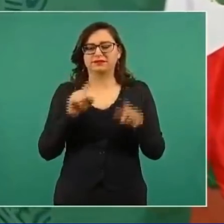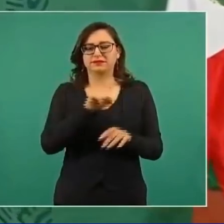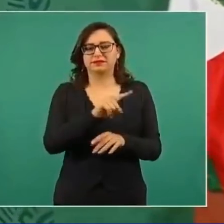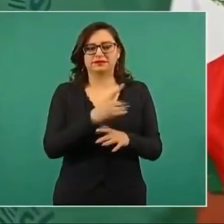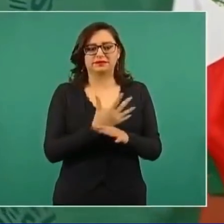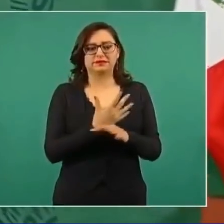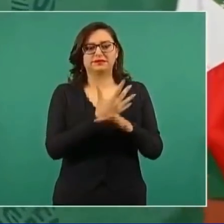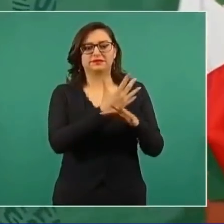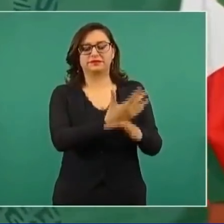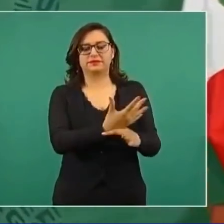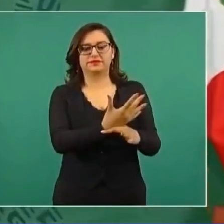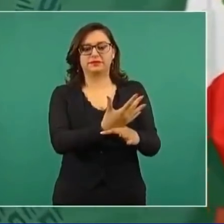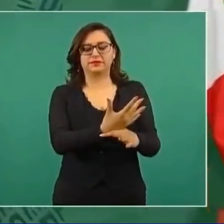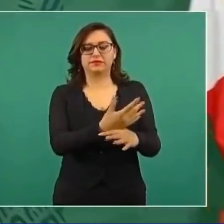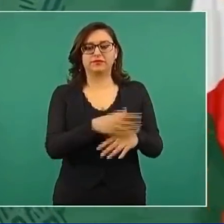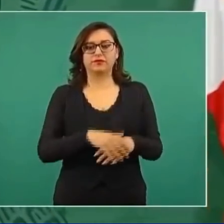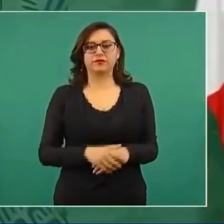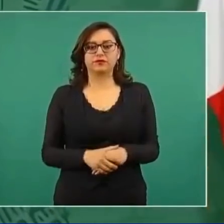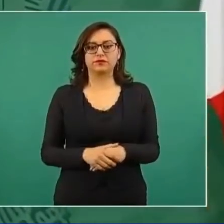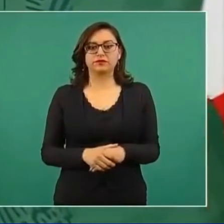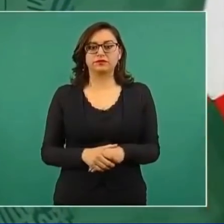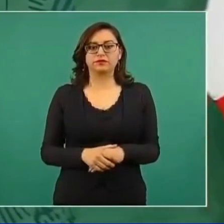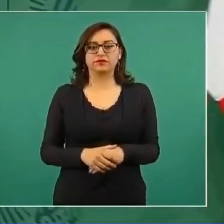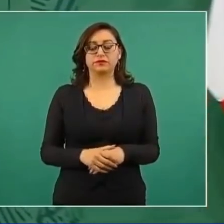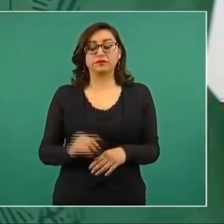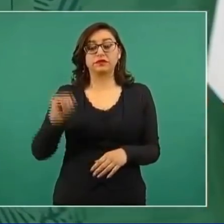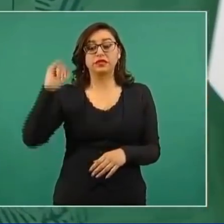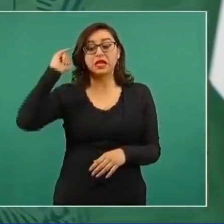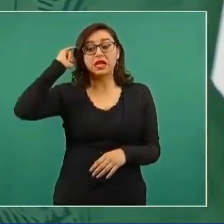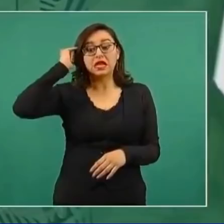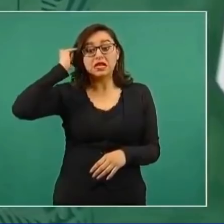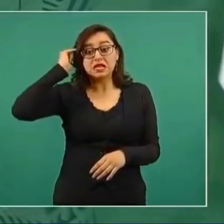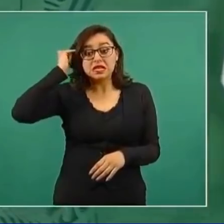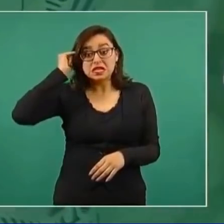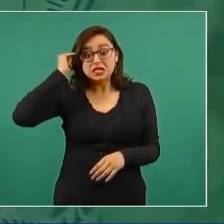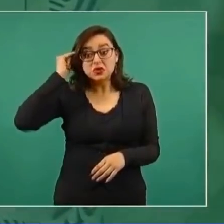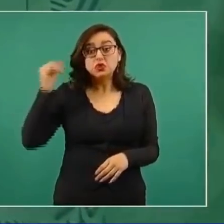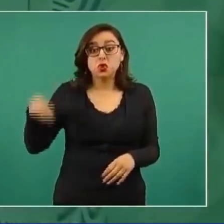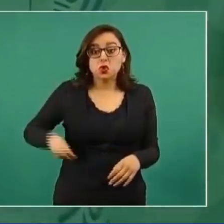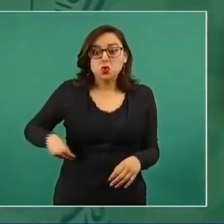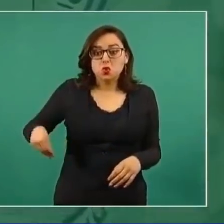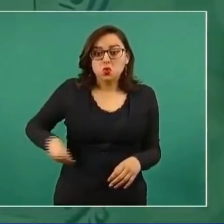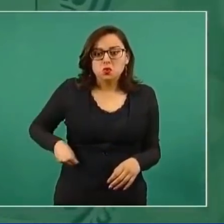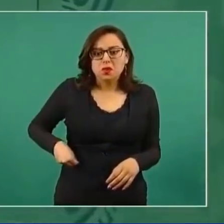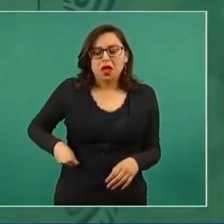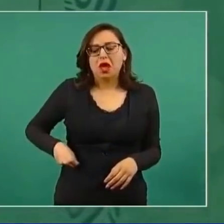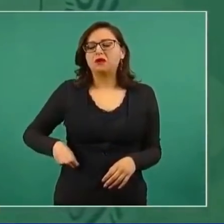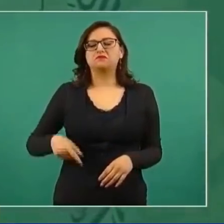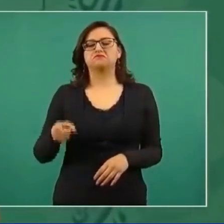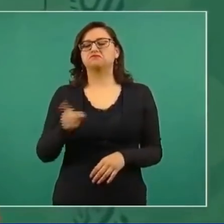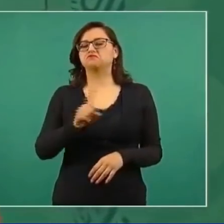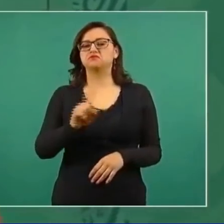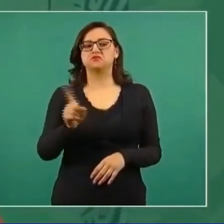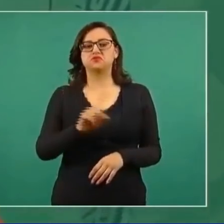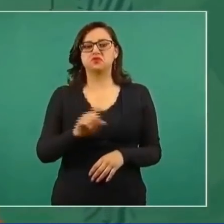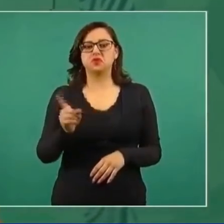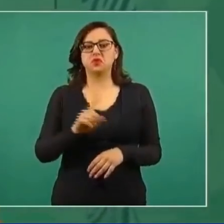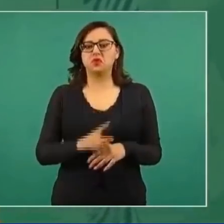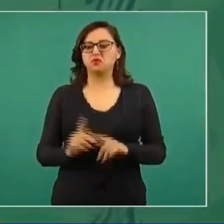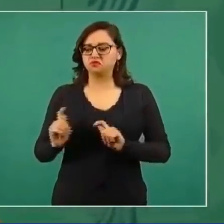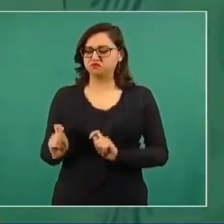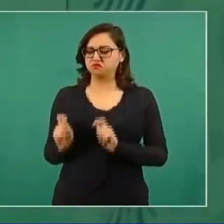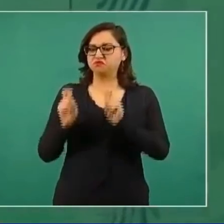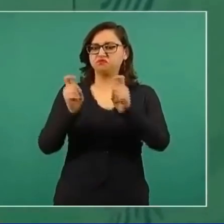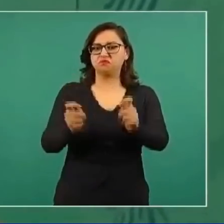como comentamos así, no tiene la culpa el indio, fíjense, sino el que lo hizo